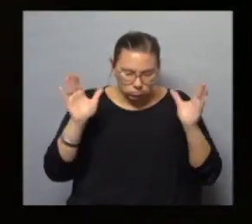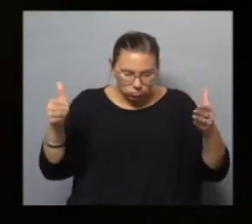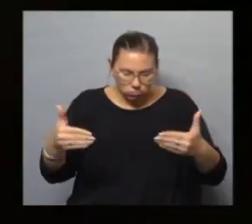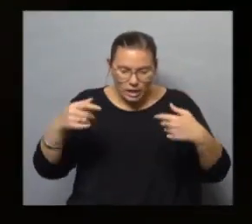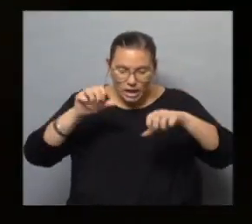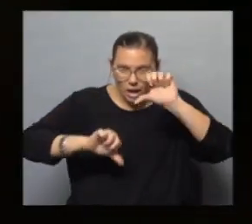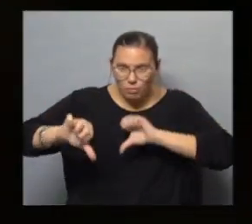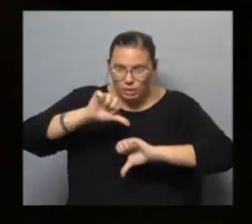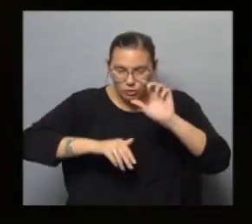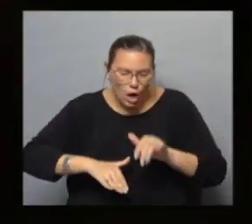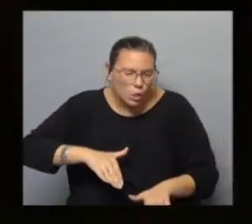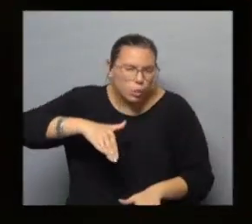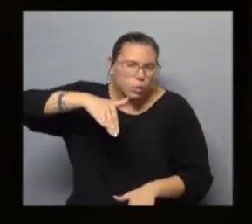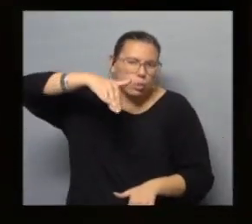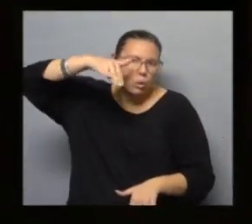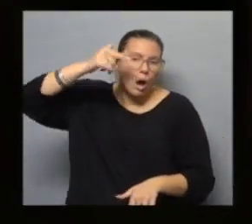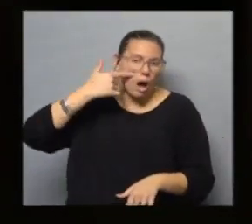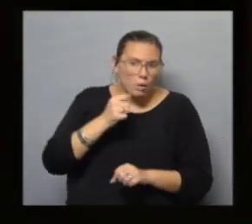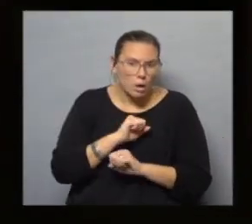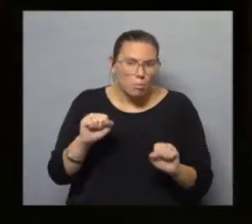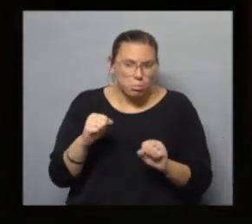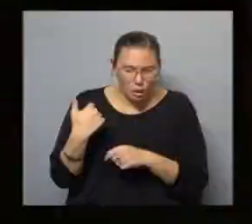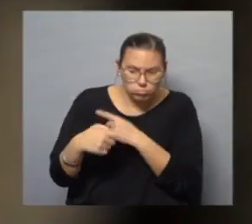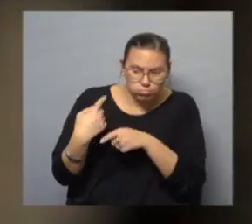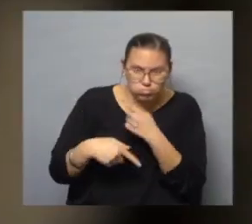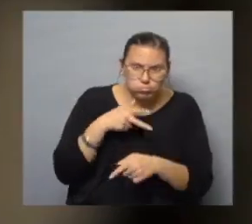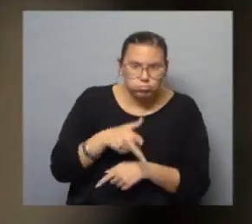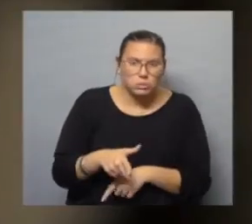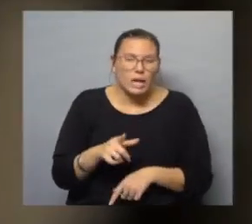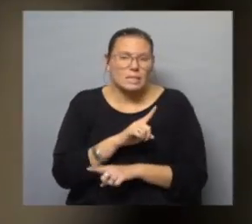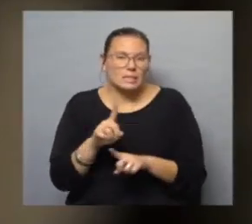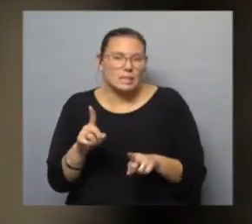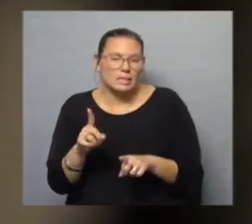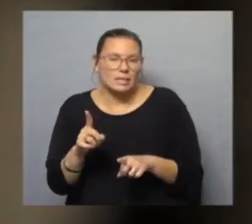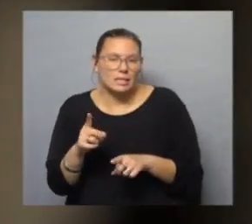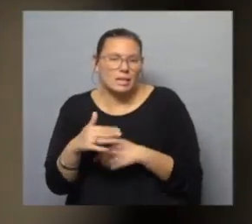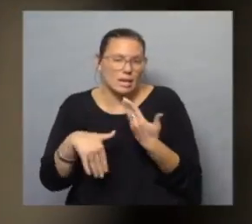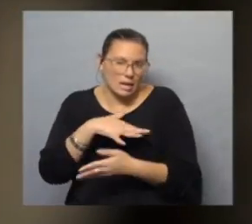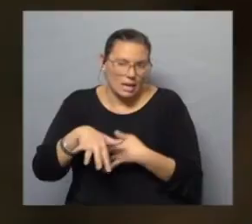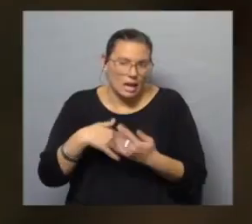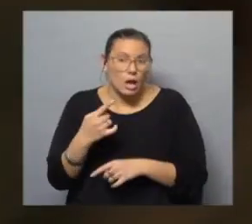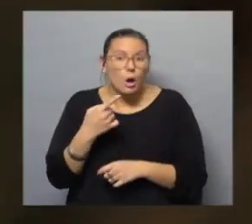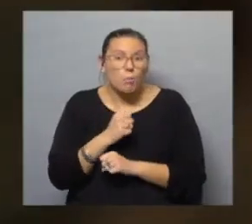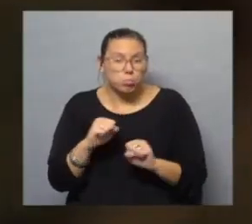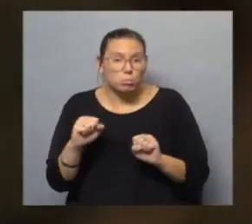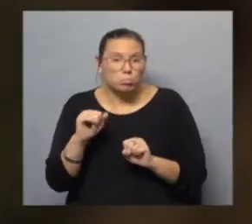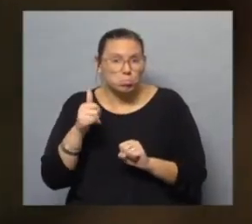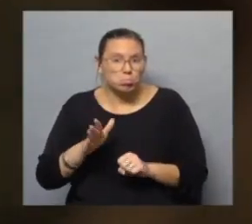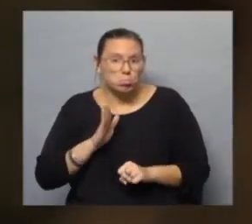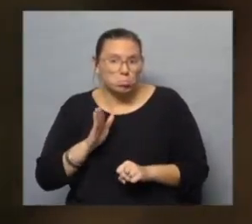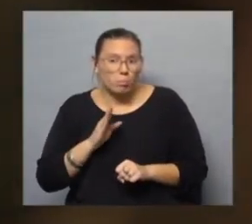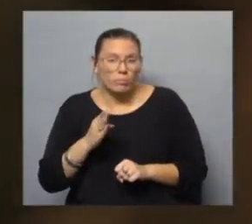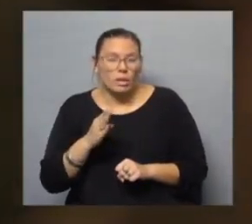las criamos hasta adultas y vimos si eran capaces de tener descendencia siendo vírgenes. Lo que encontramos es que efectivamente las hembras de